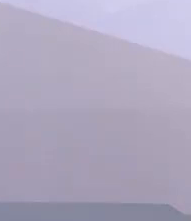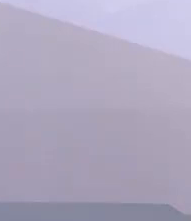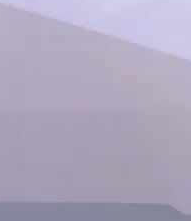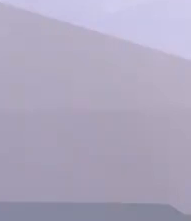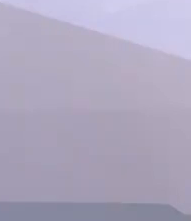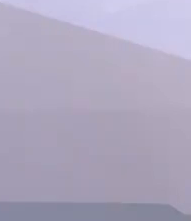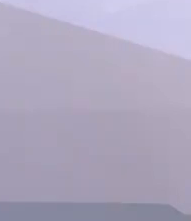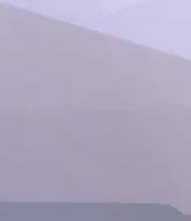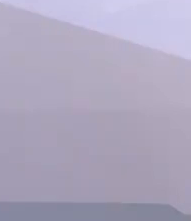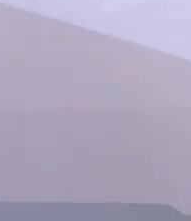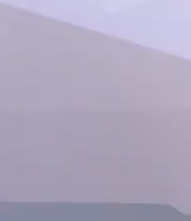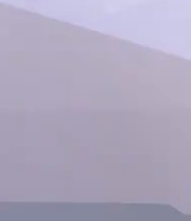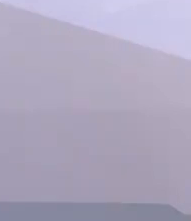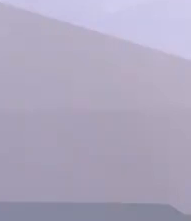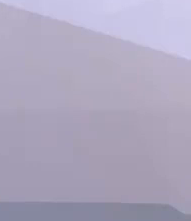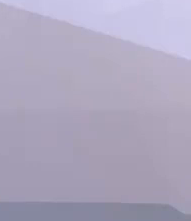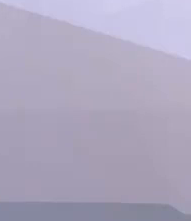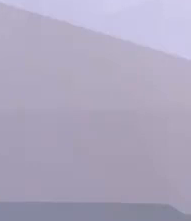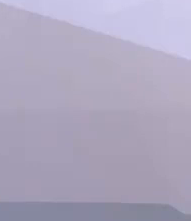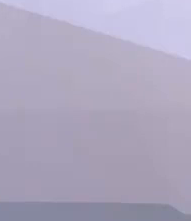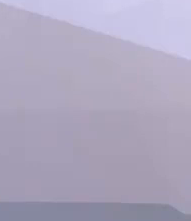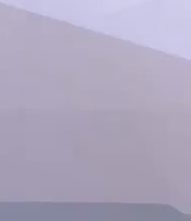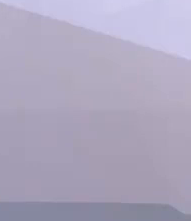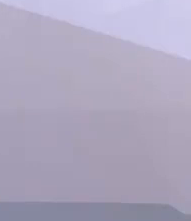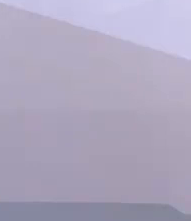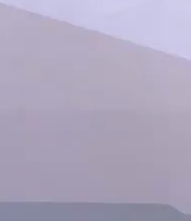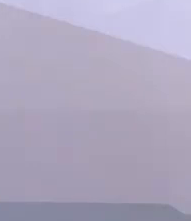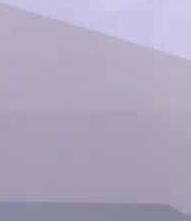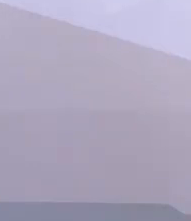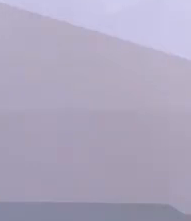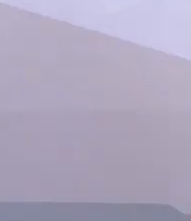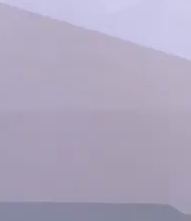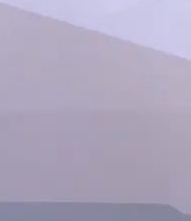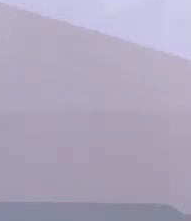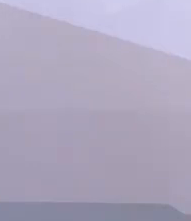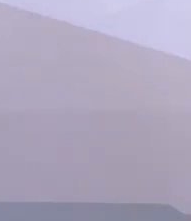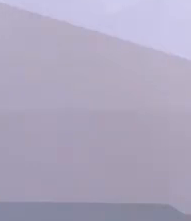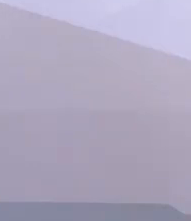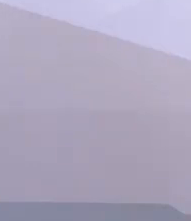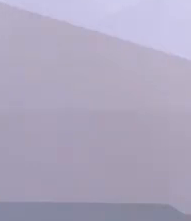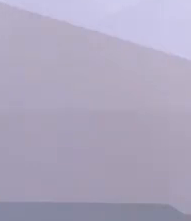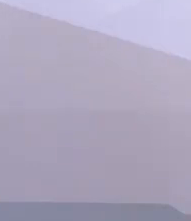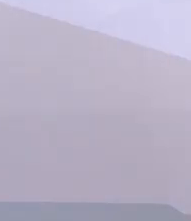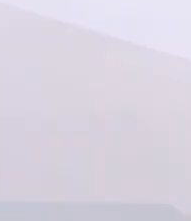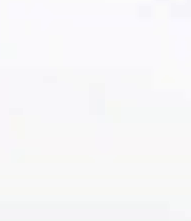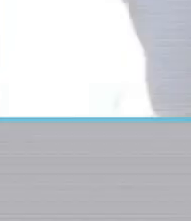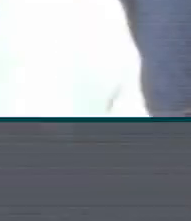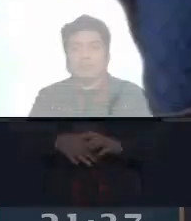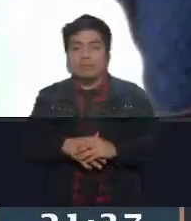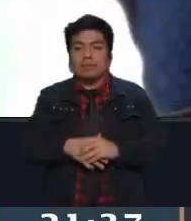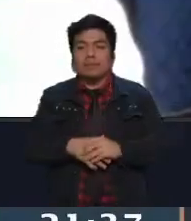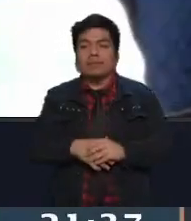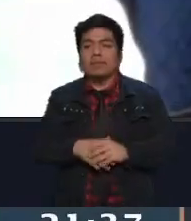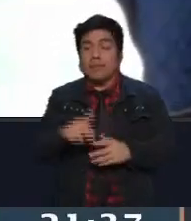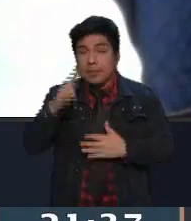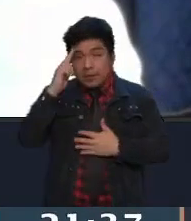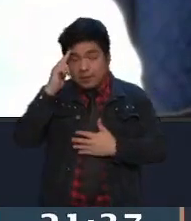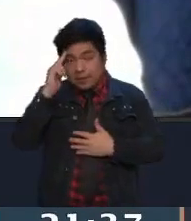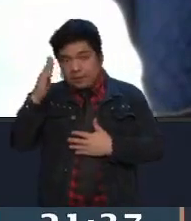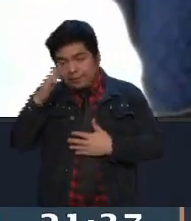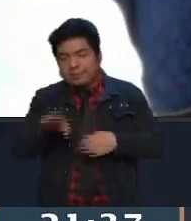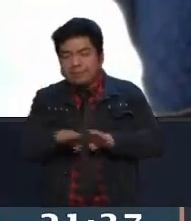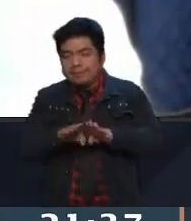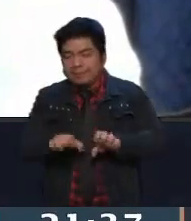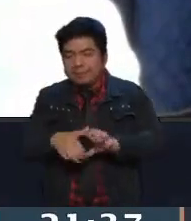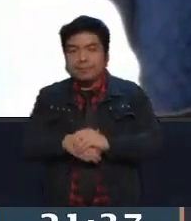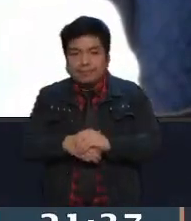Frausto. Él es director de investigaciones y asuntos especiales de Grupo Milenio. Muy buenas noches, Salvador. ¿Cómo estás? Hola, muy buenas noches. Pues un gusto